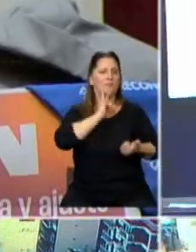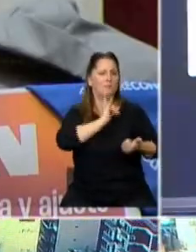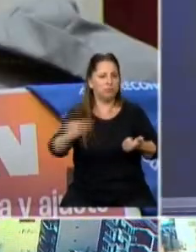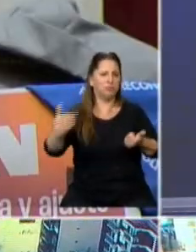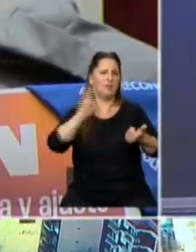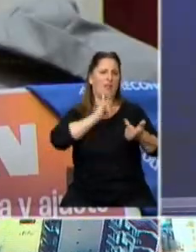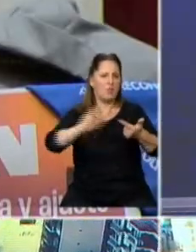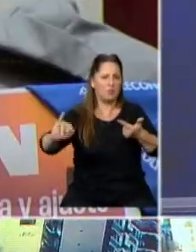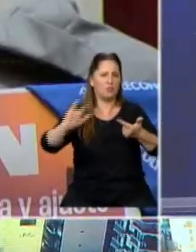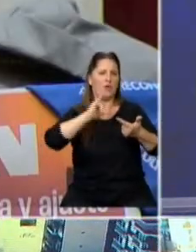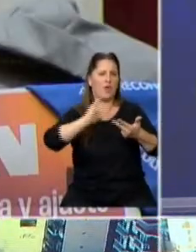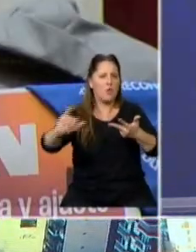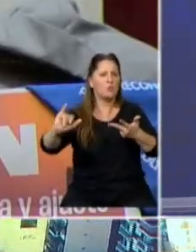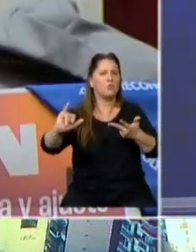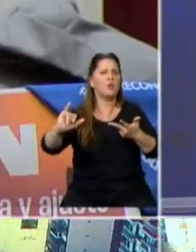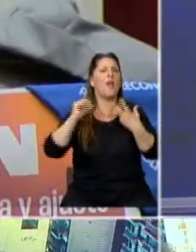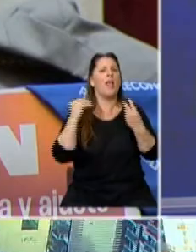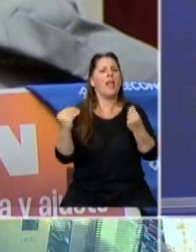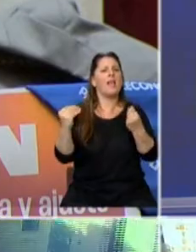y de una manera mucho más